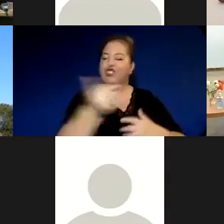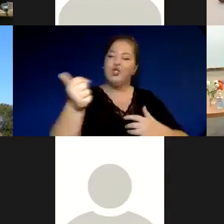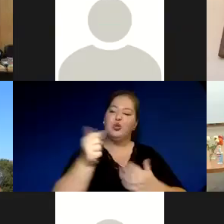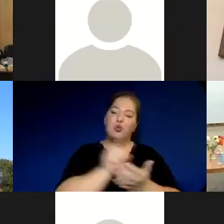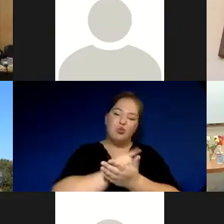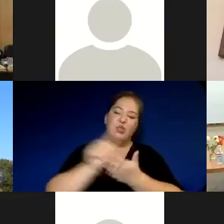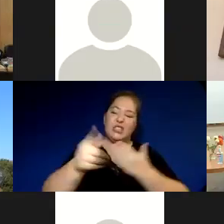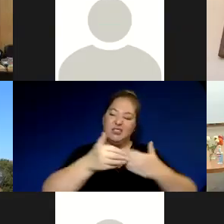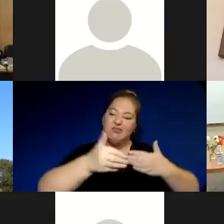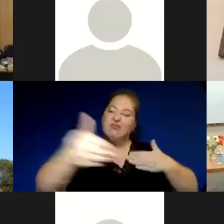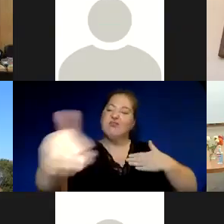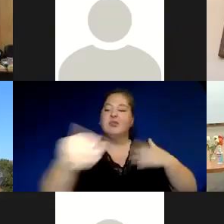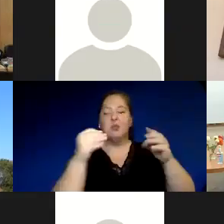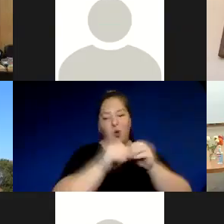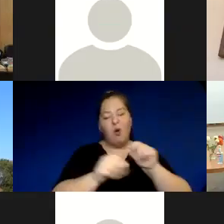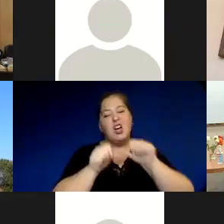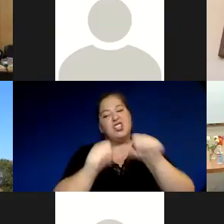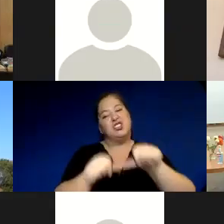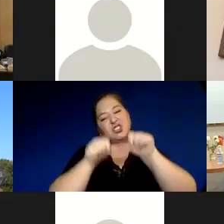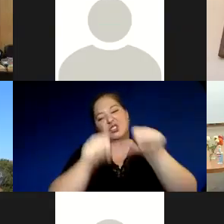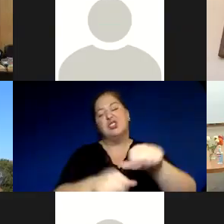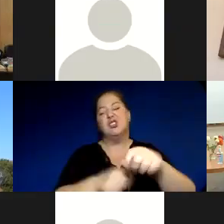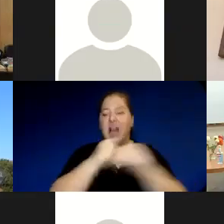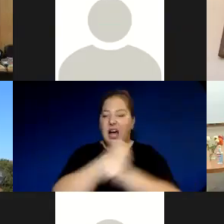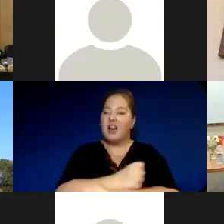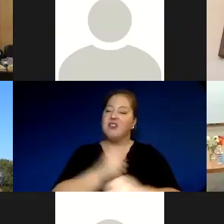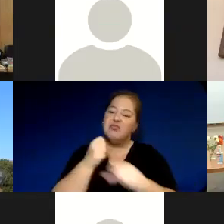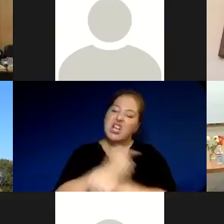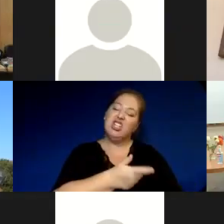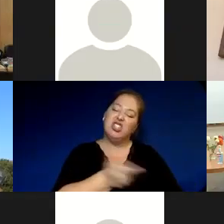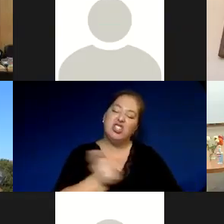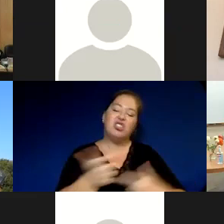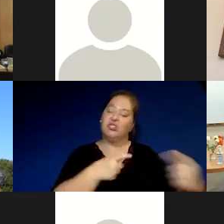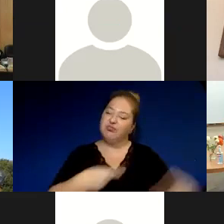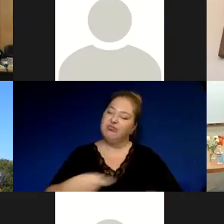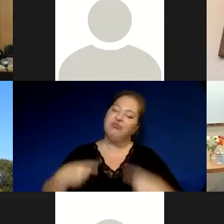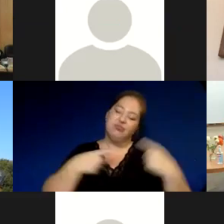Gracias, jefe Nichols. Tenemos algunas preguntas en Facebook acerca de las evacuaciones,